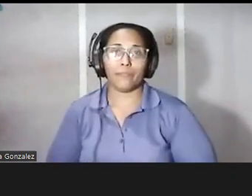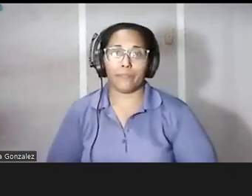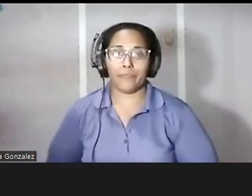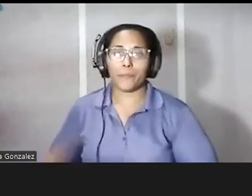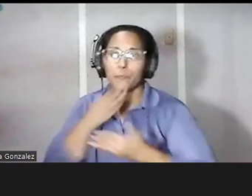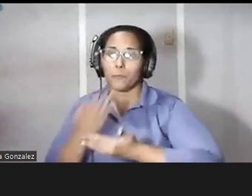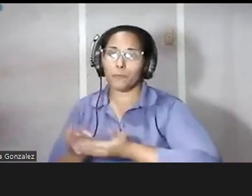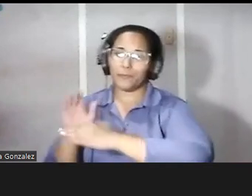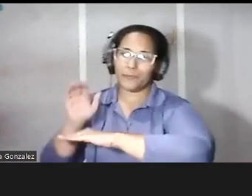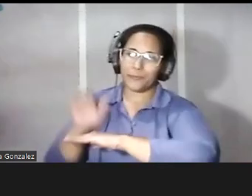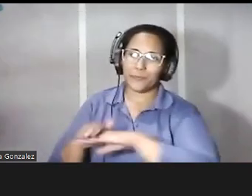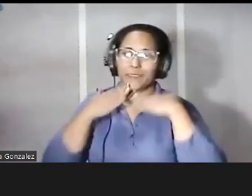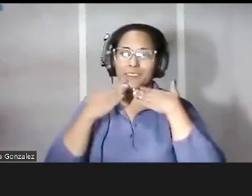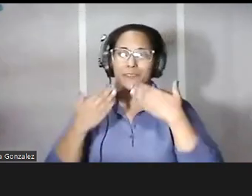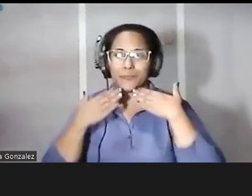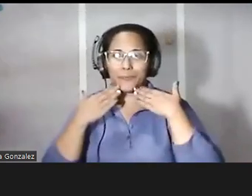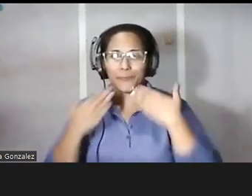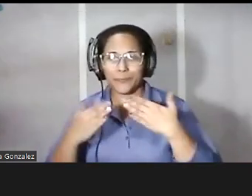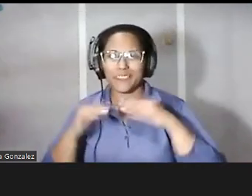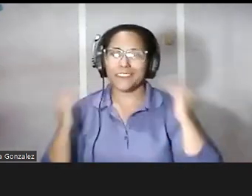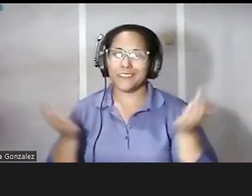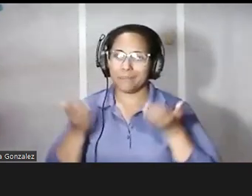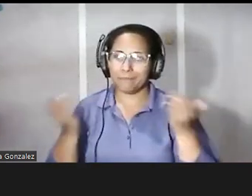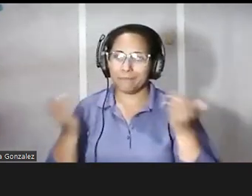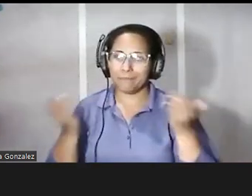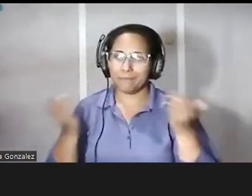buenas noches, muchas gracias por estar aquí